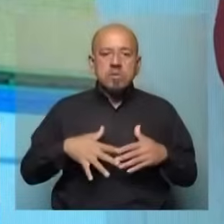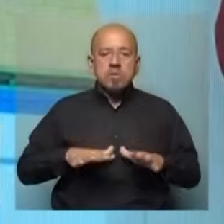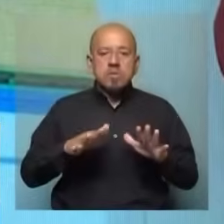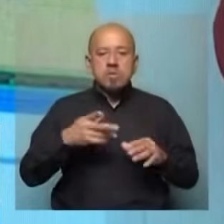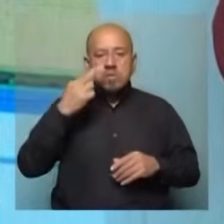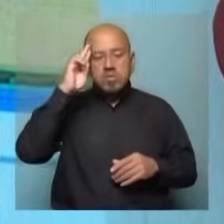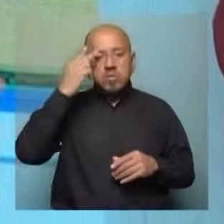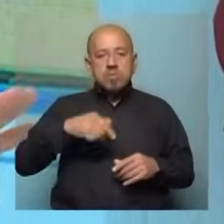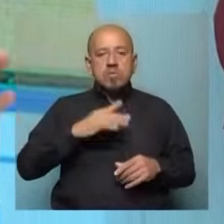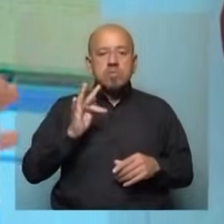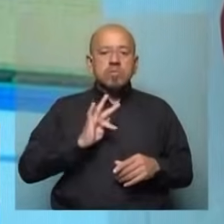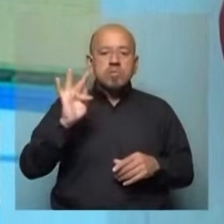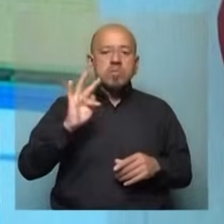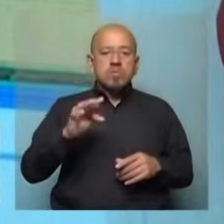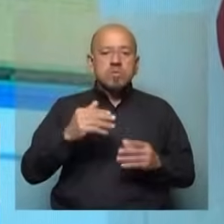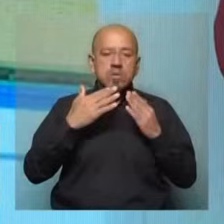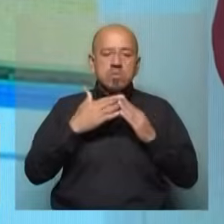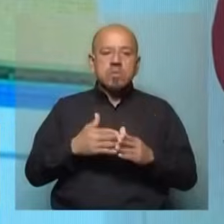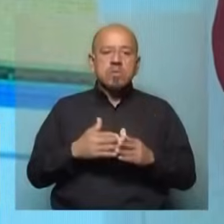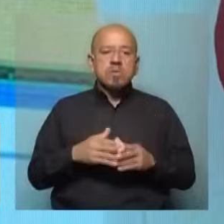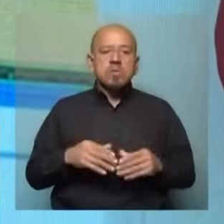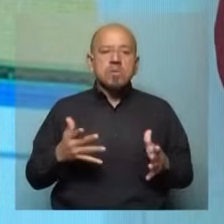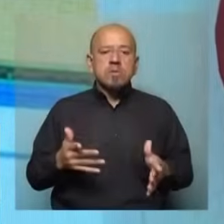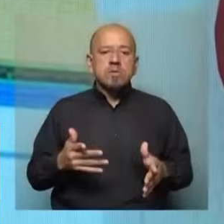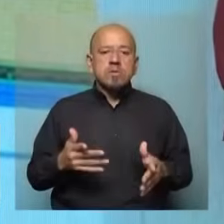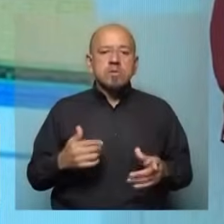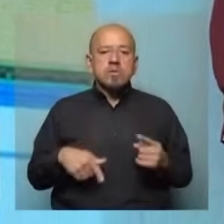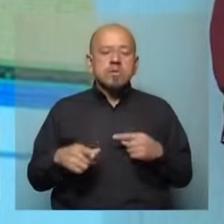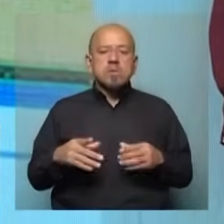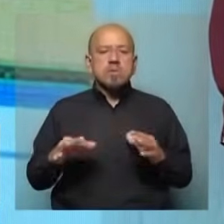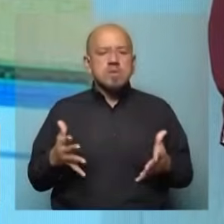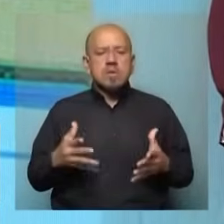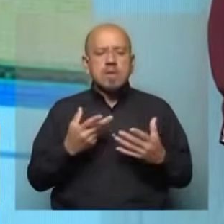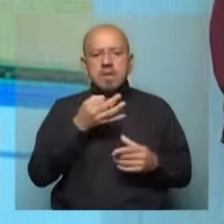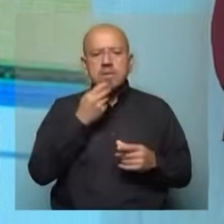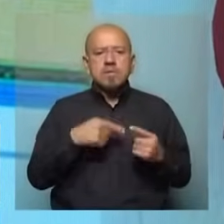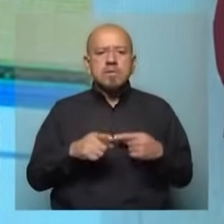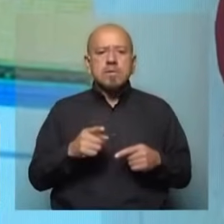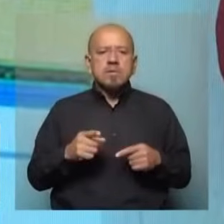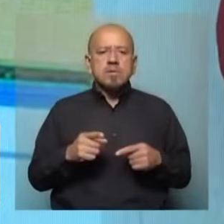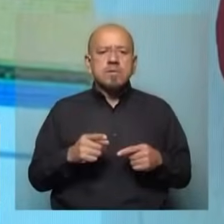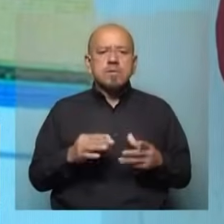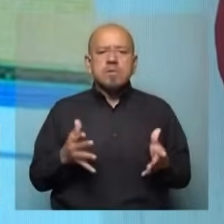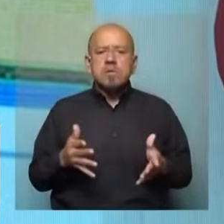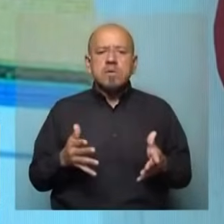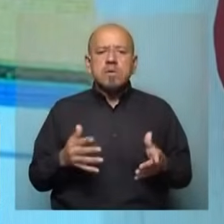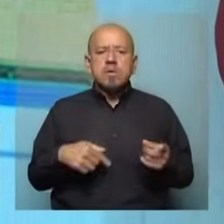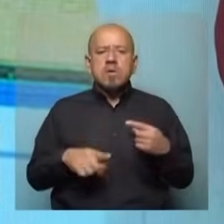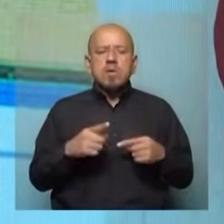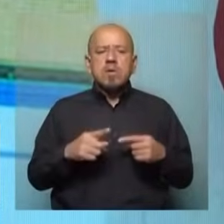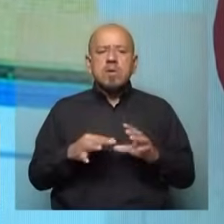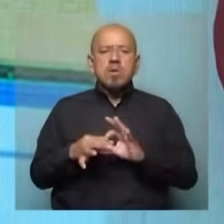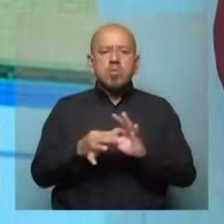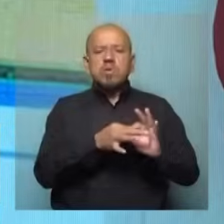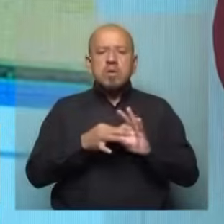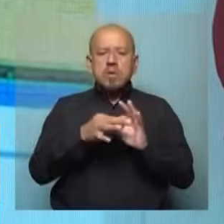para el futuro y seguramente le voy a preguntar por ahí porque me queda picando específicamente qué quiere decir eso, pero ahora vamos. ¿Cuánto pesa la unidad del Frente